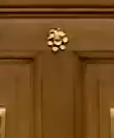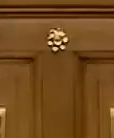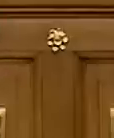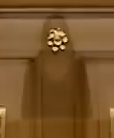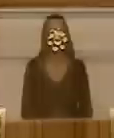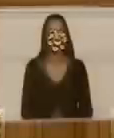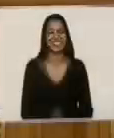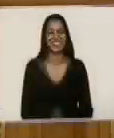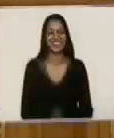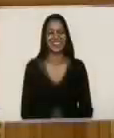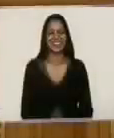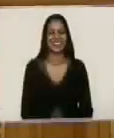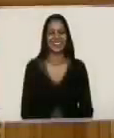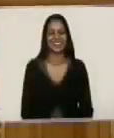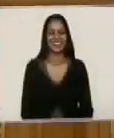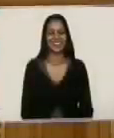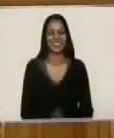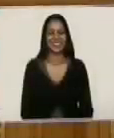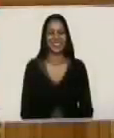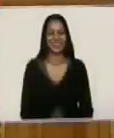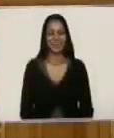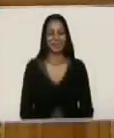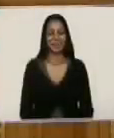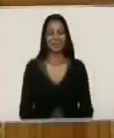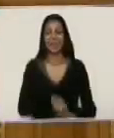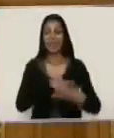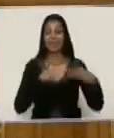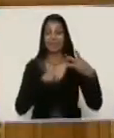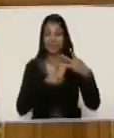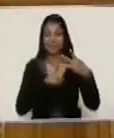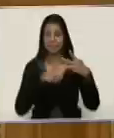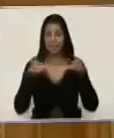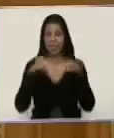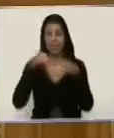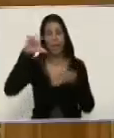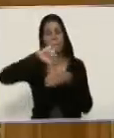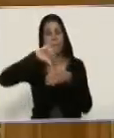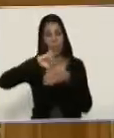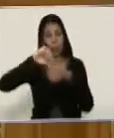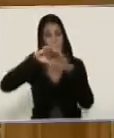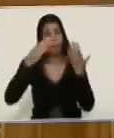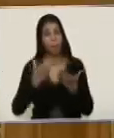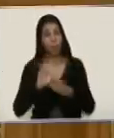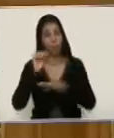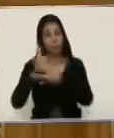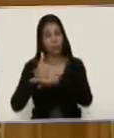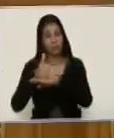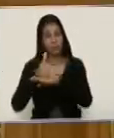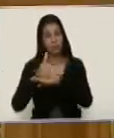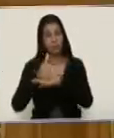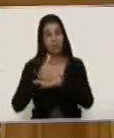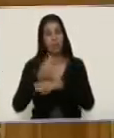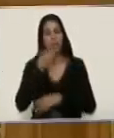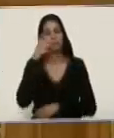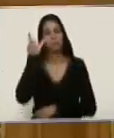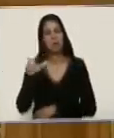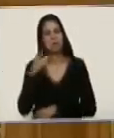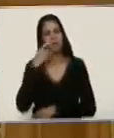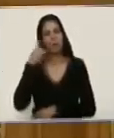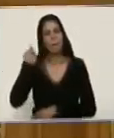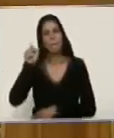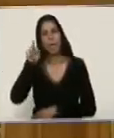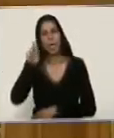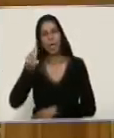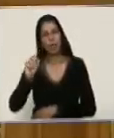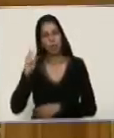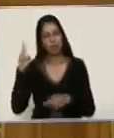tercera reserva de petróleo del planeta. Que me pareció bueno el análisis que hizo Pedro Carreño cuando estuvimos